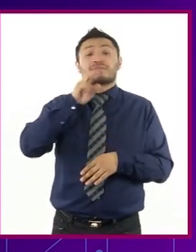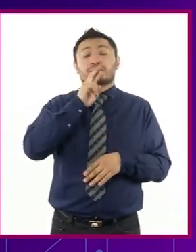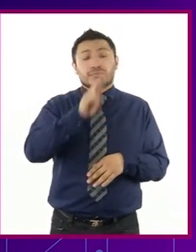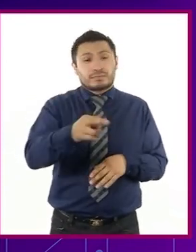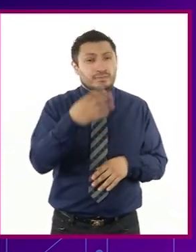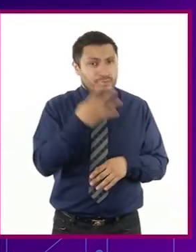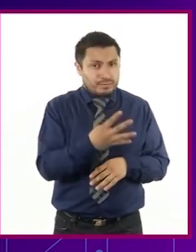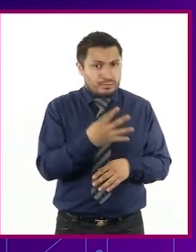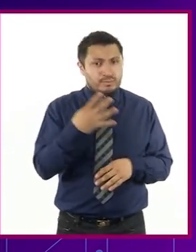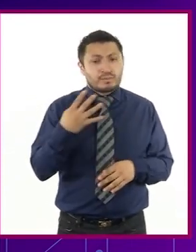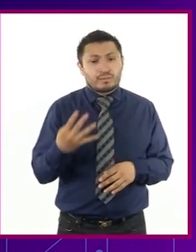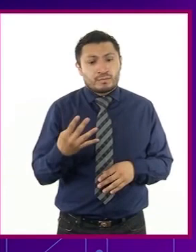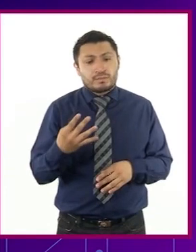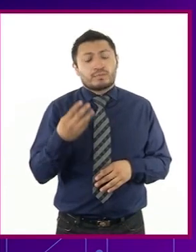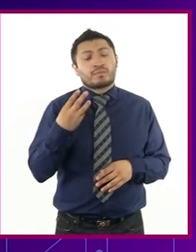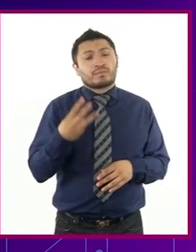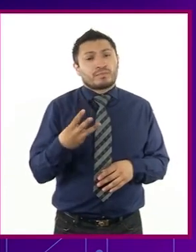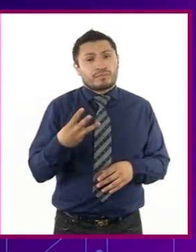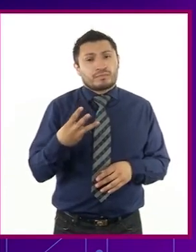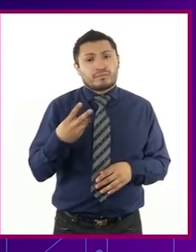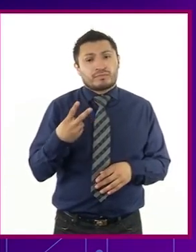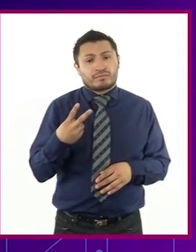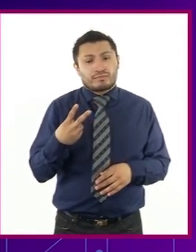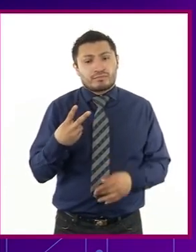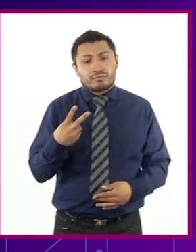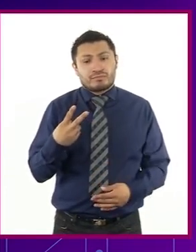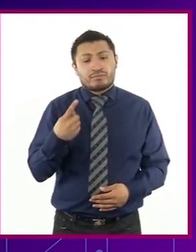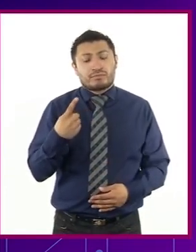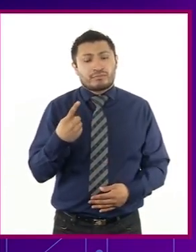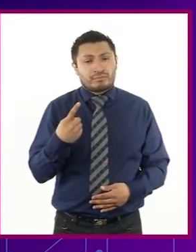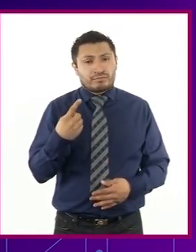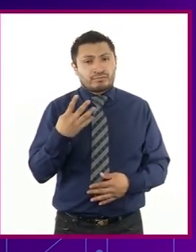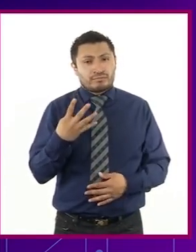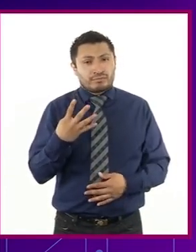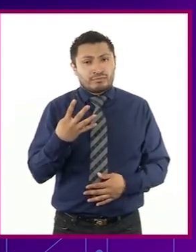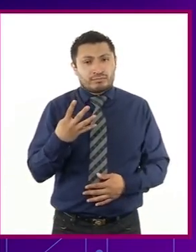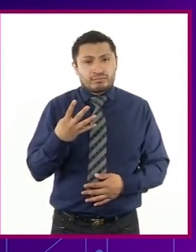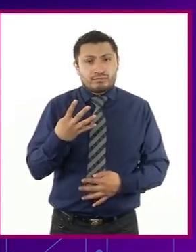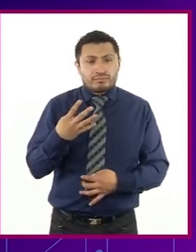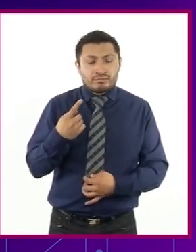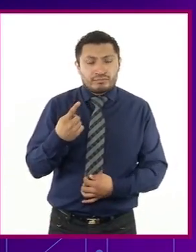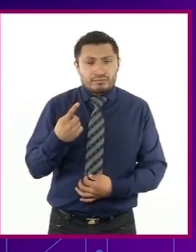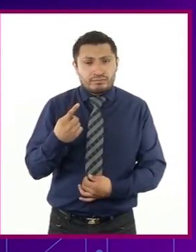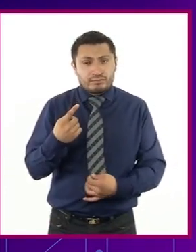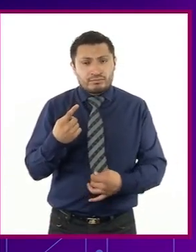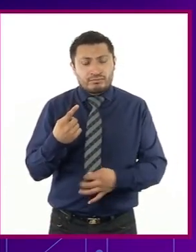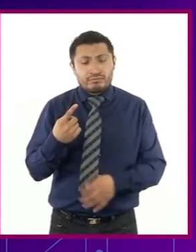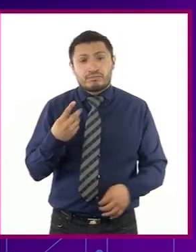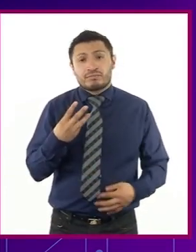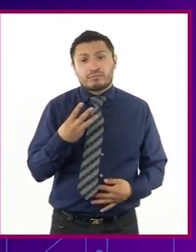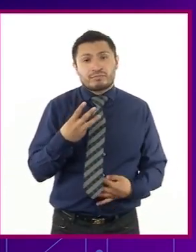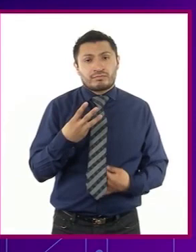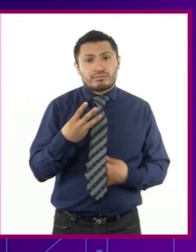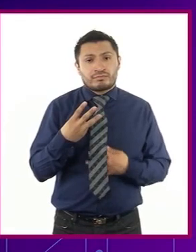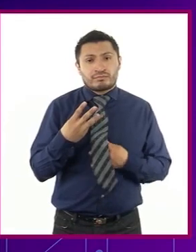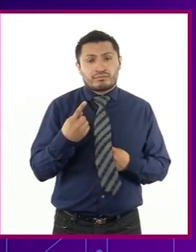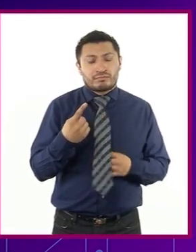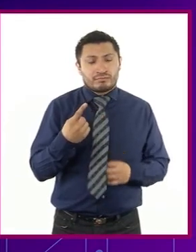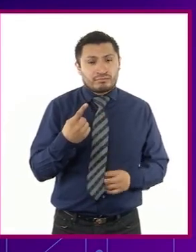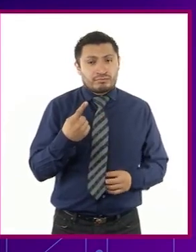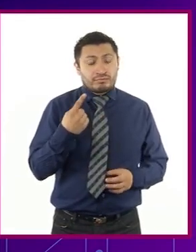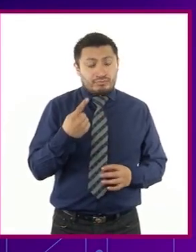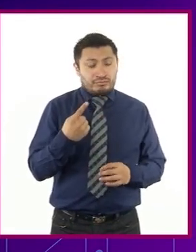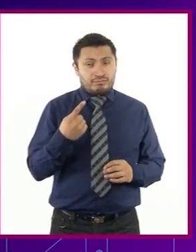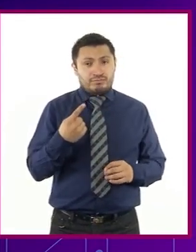4, 4, 3, 2, 1, 4, 1, 3, 1,